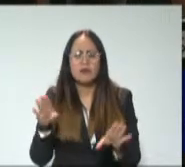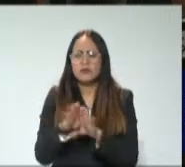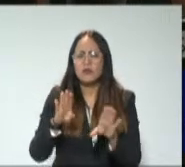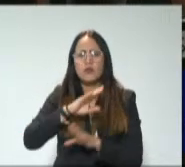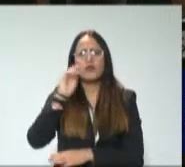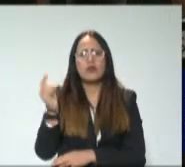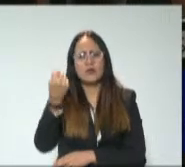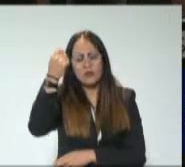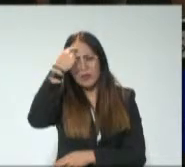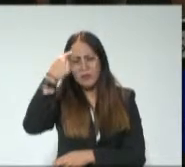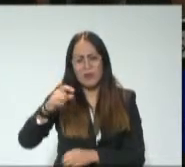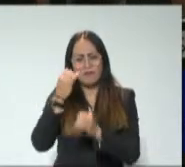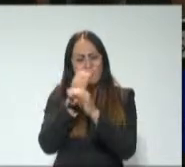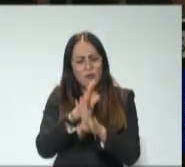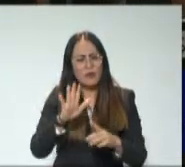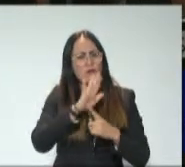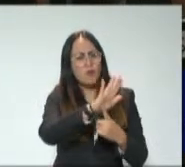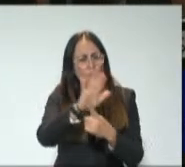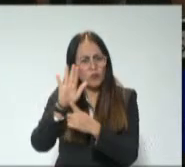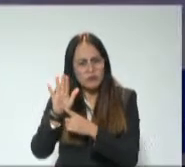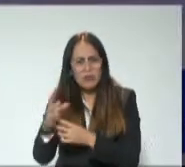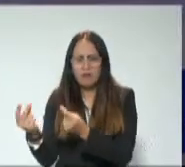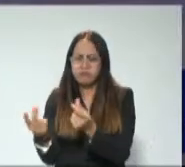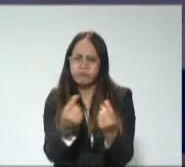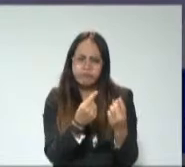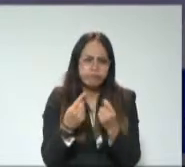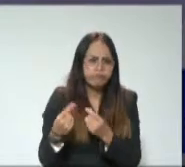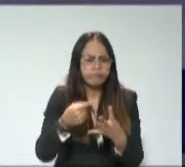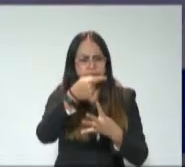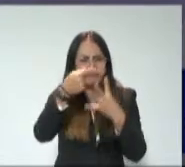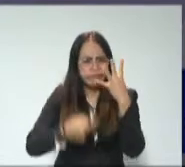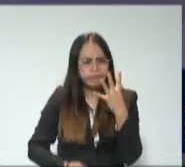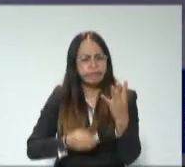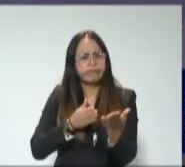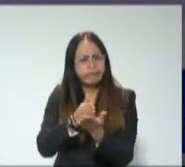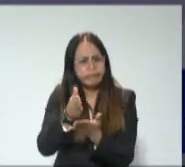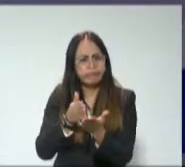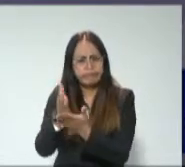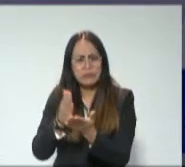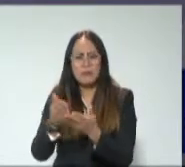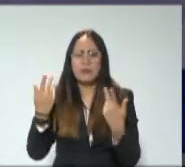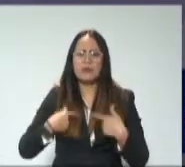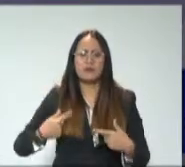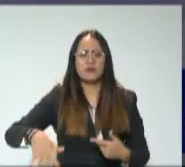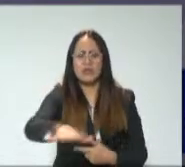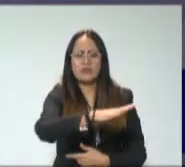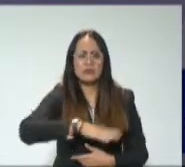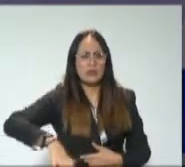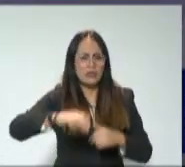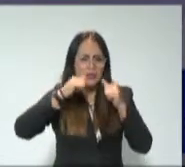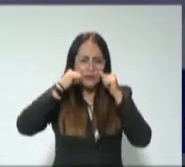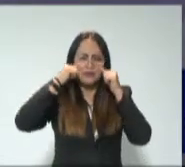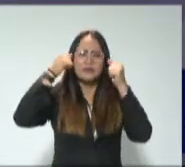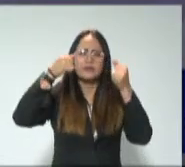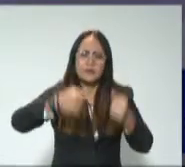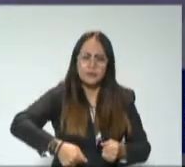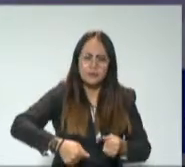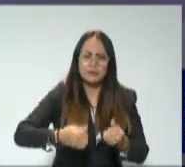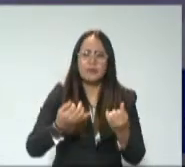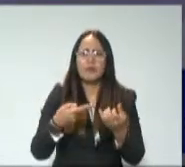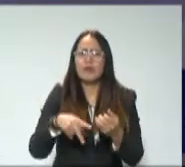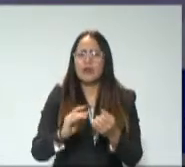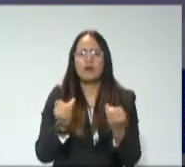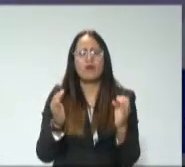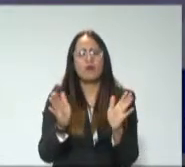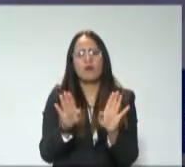para ser más transparente eficiente permeable a los impulsos de la participación ciudadana responsable